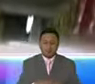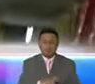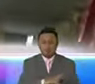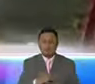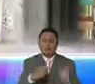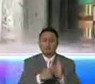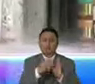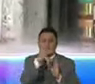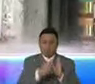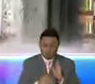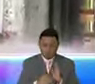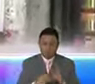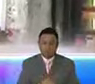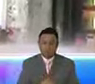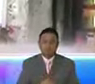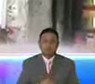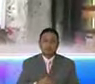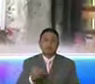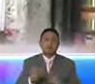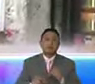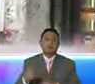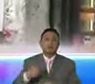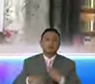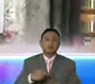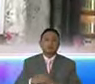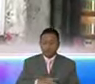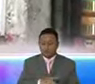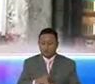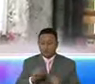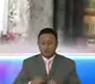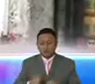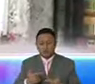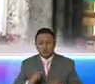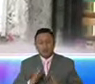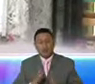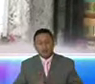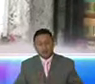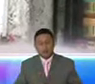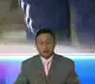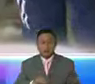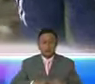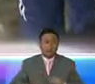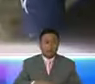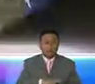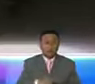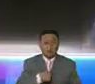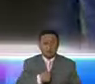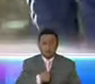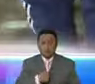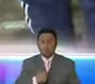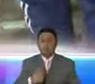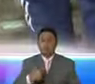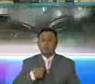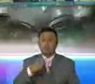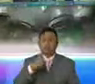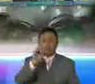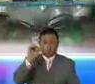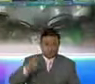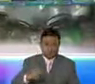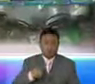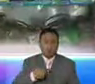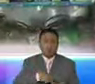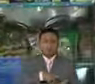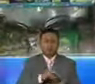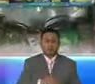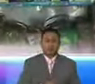IVA. Algunos comerciantes expresan que con ello tendrán un respiro, pues en muchos casos asumieron los dos puntos del incremento. Comerciantes